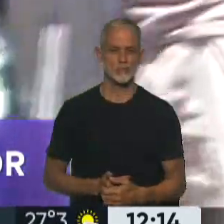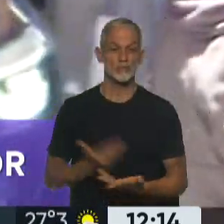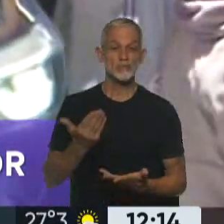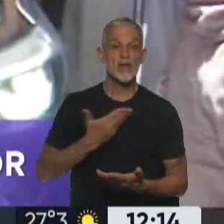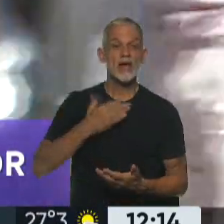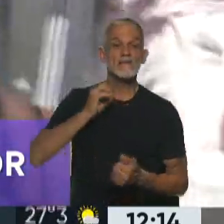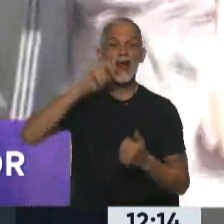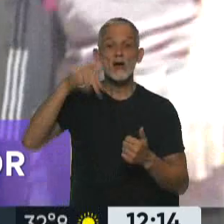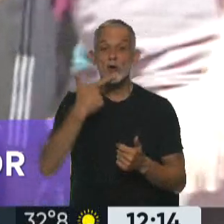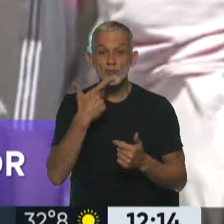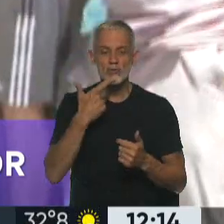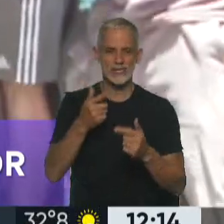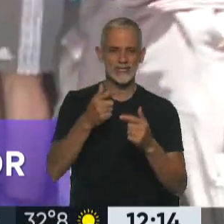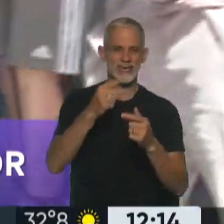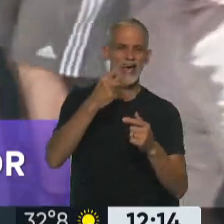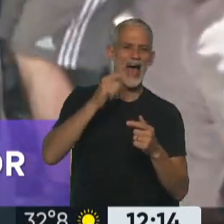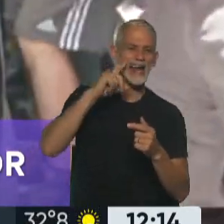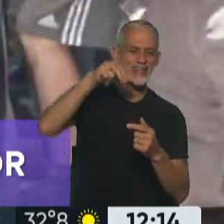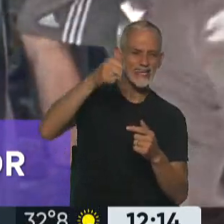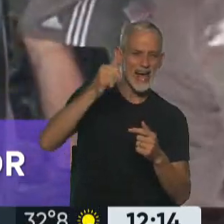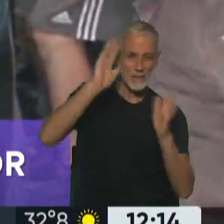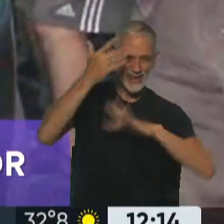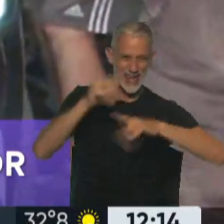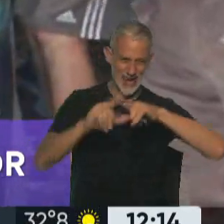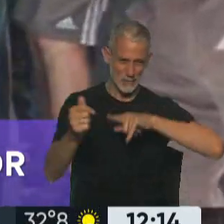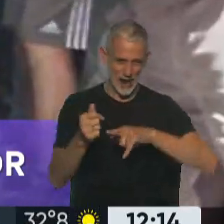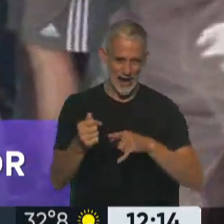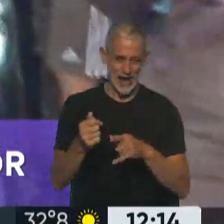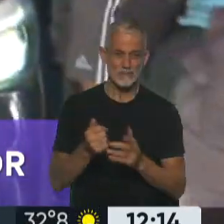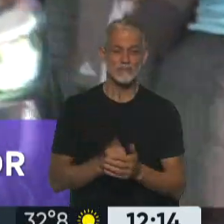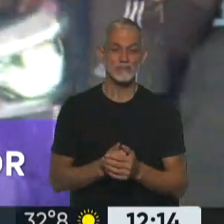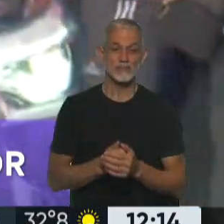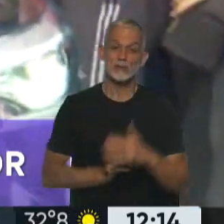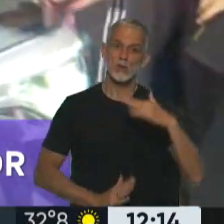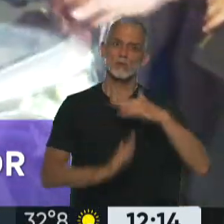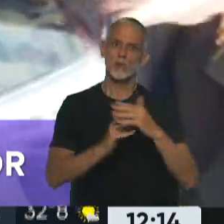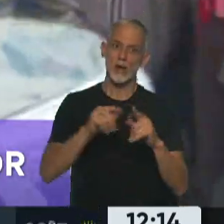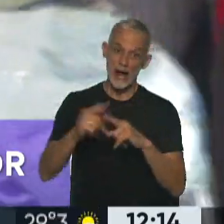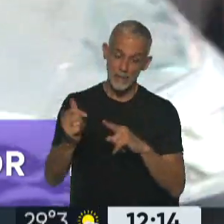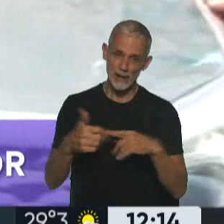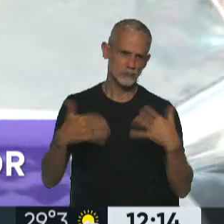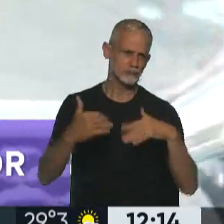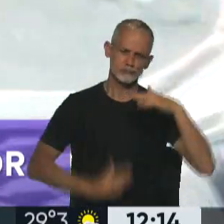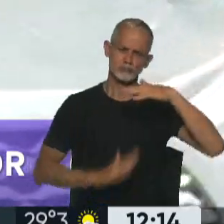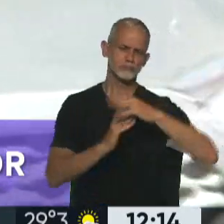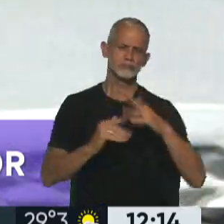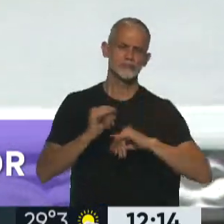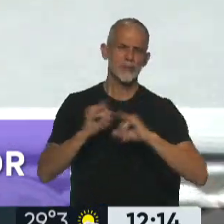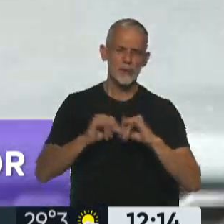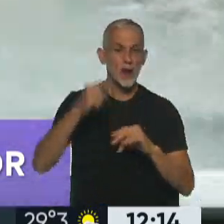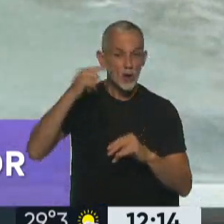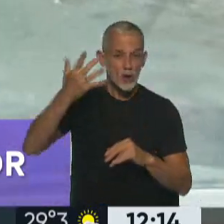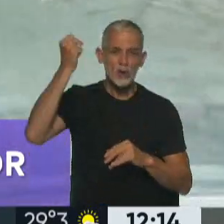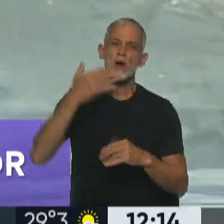Francos y Karina Milei, la hermana, la principal, dijo él, referente de este logro.